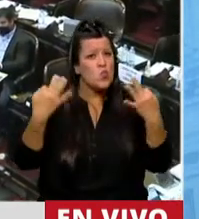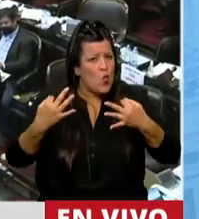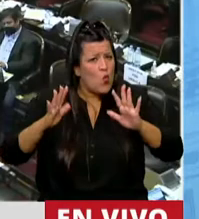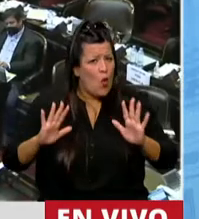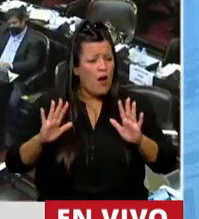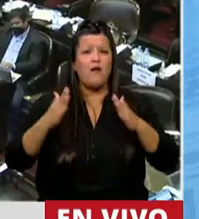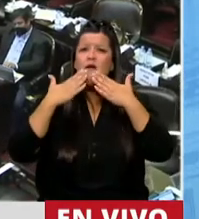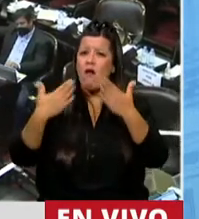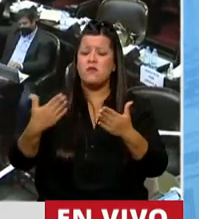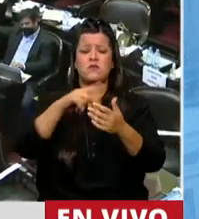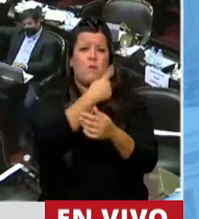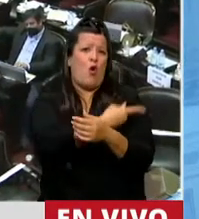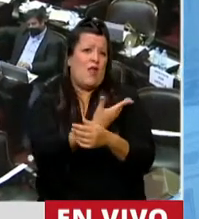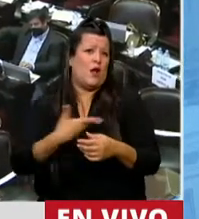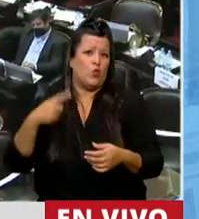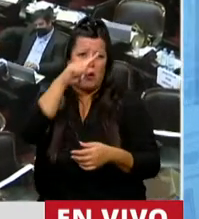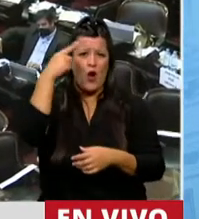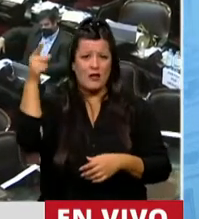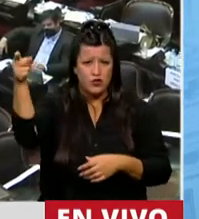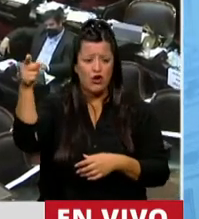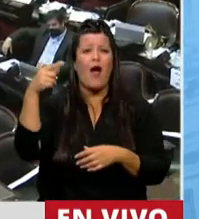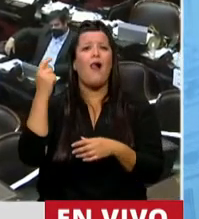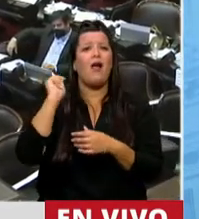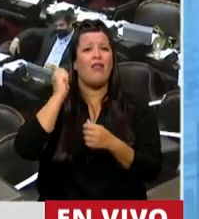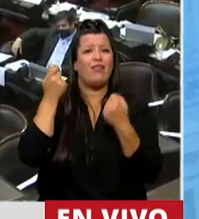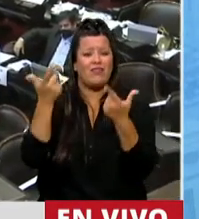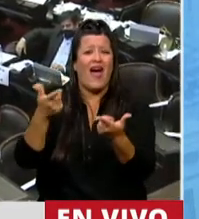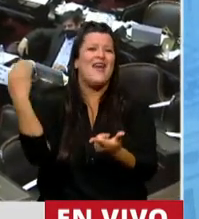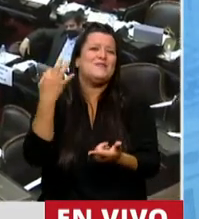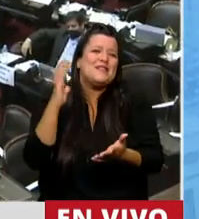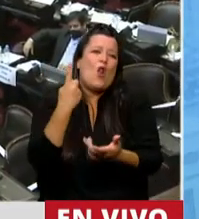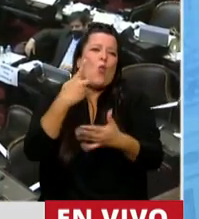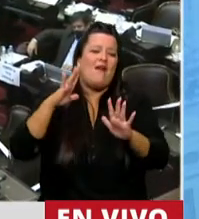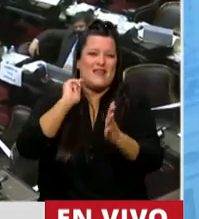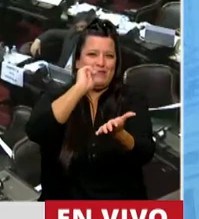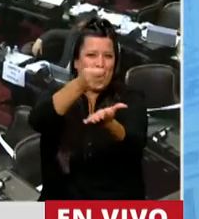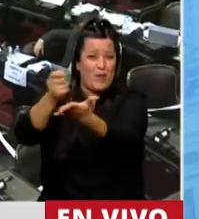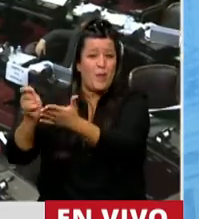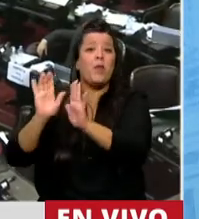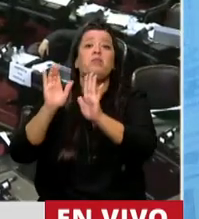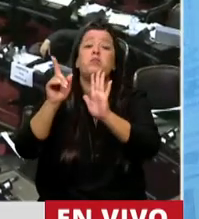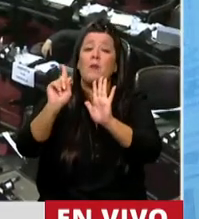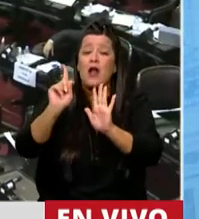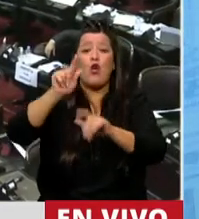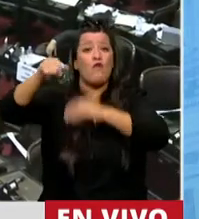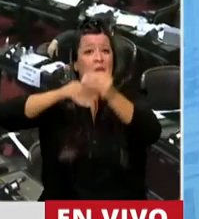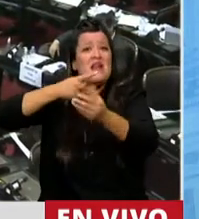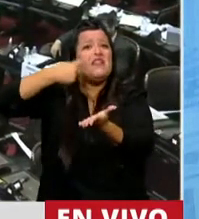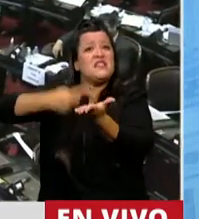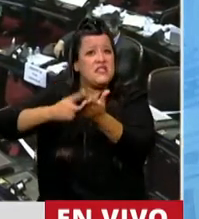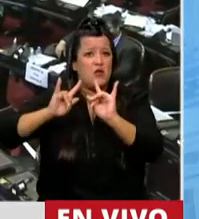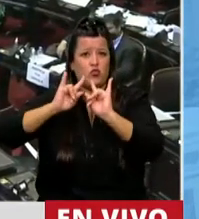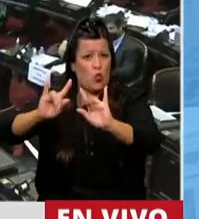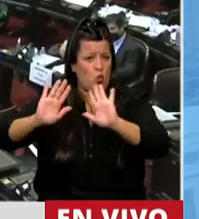parte del Poder Ejecutivo Nacional, con este beneficio extraordinario de carácter voluntario y por única